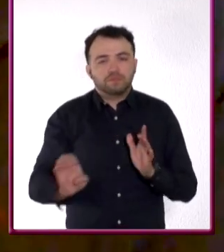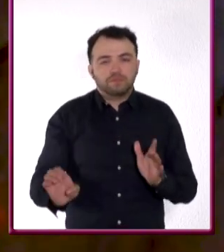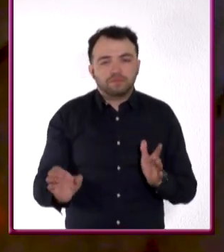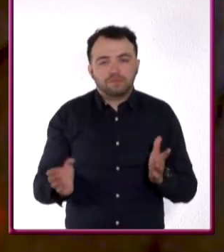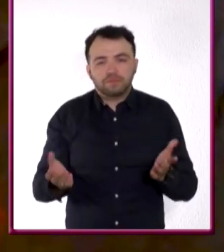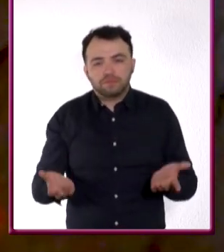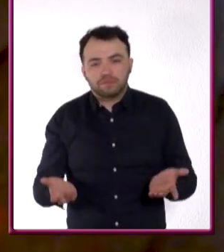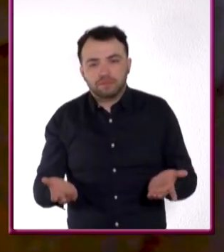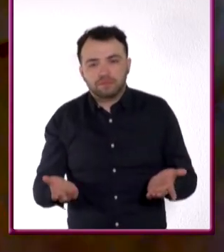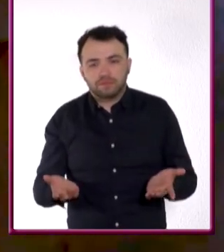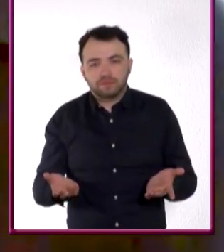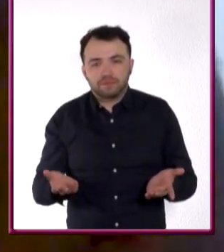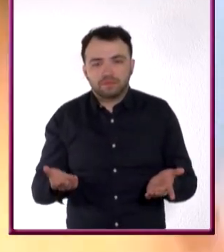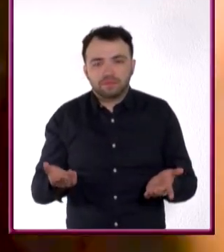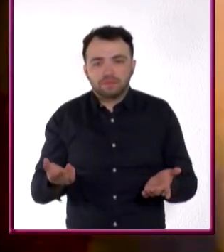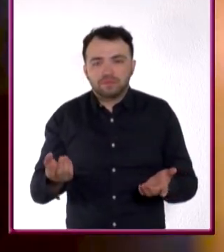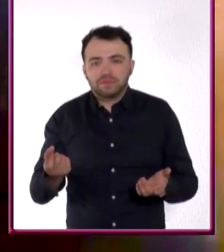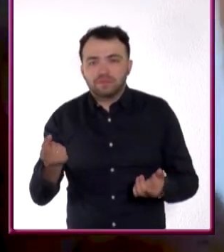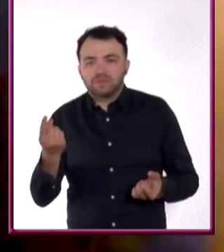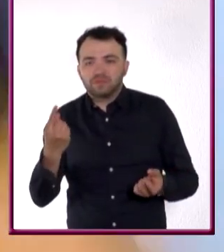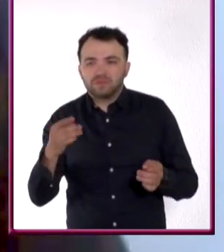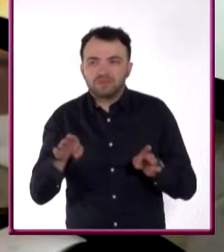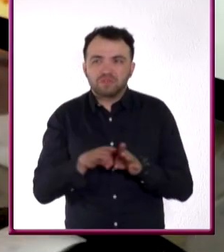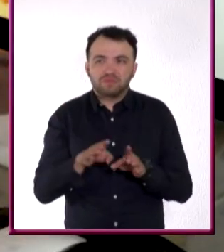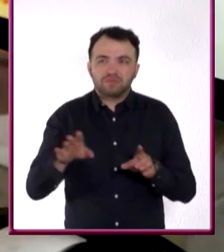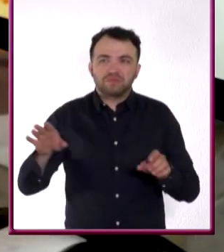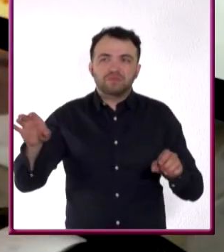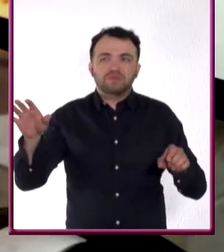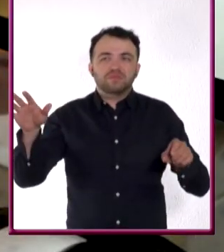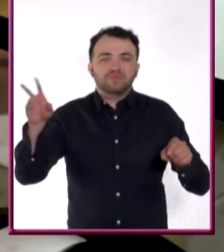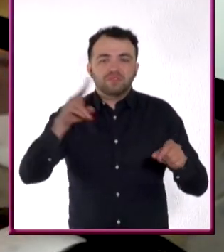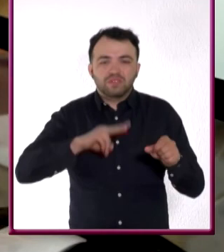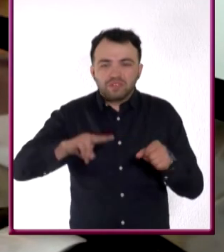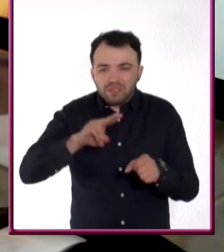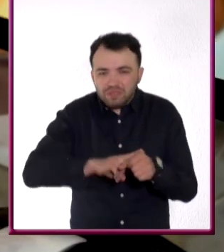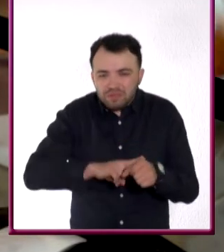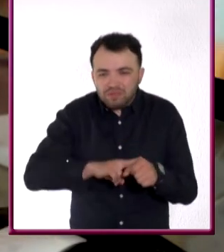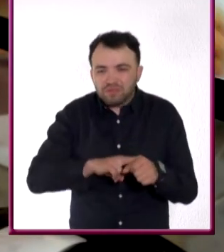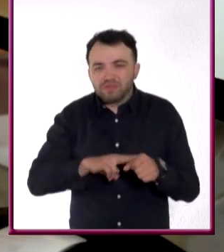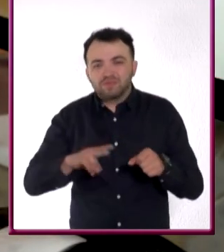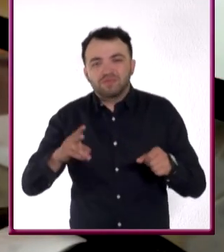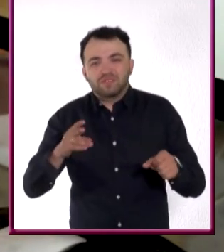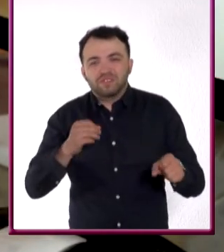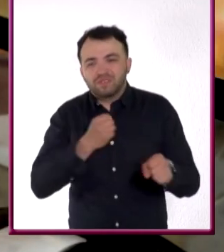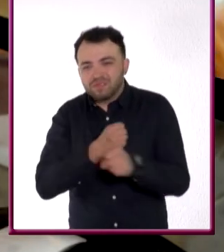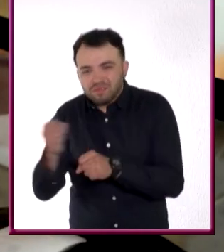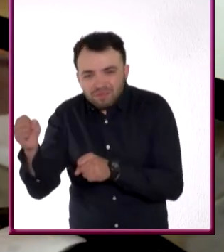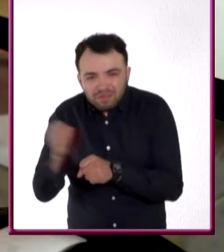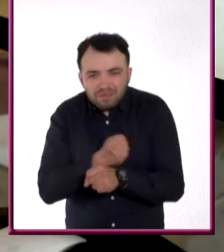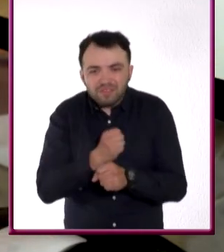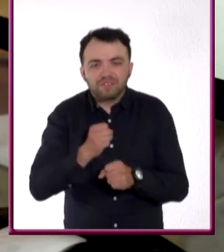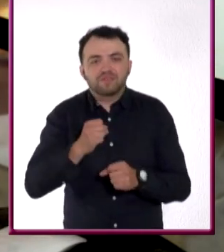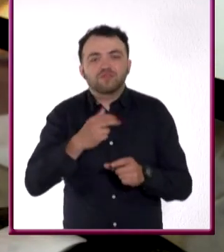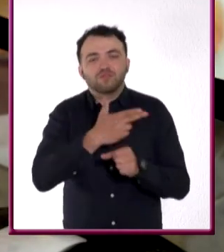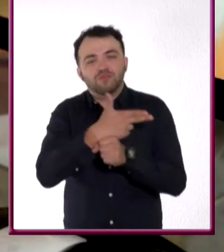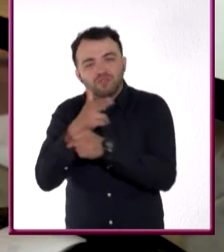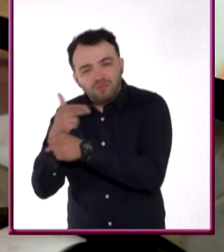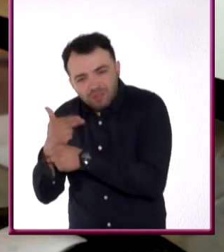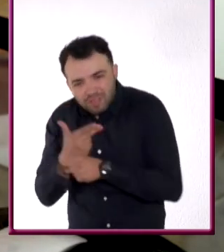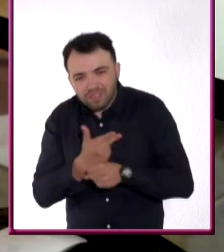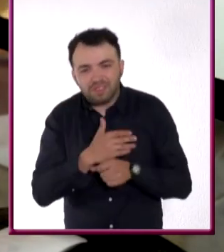algún desastre natural, entre comillas, algún impacto ¿no? Por ejemplo, de algún huracán,